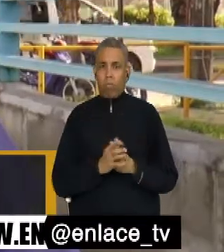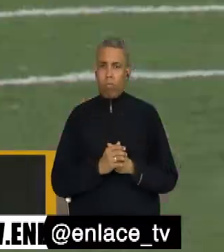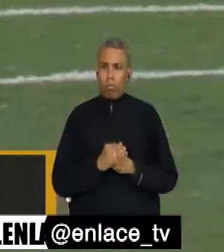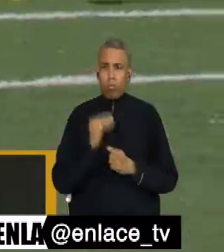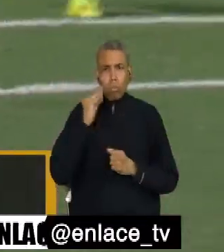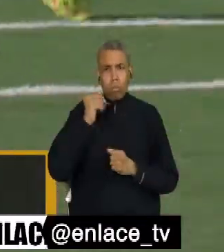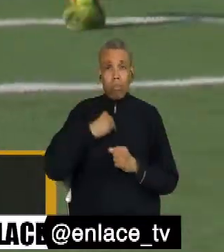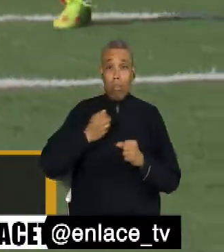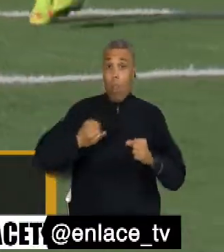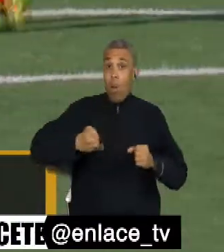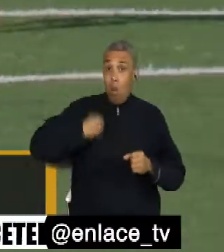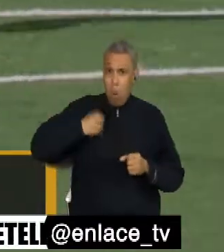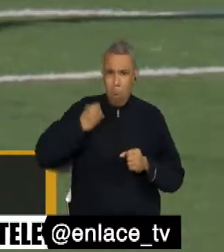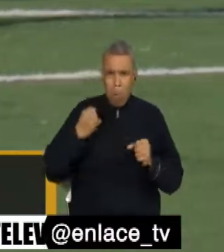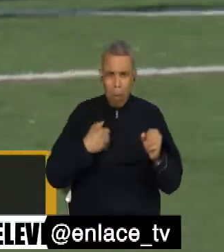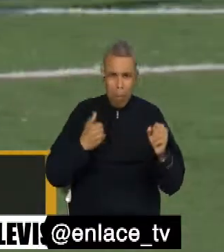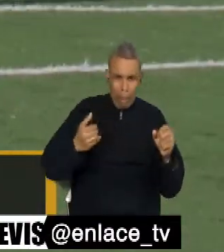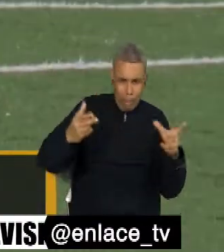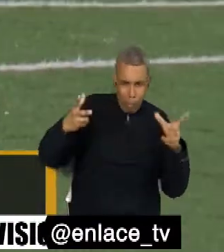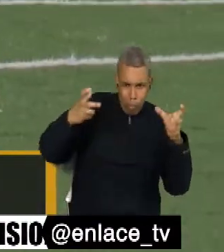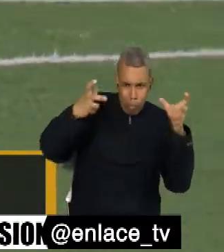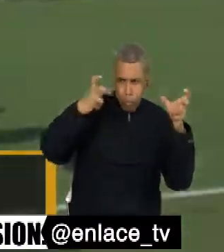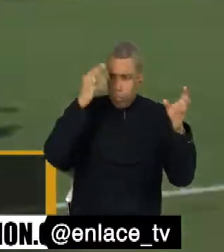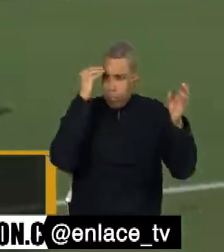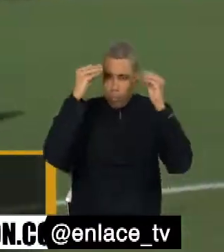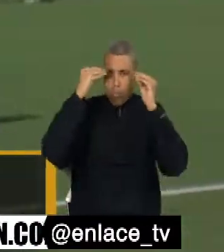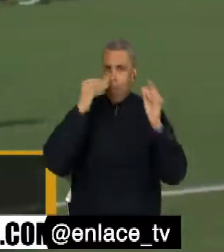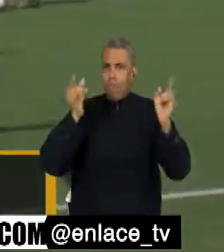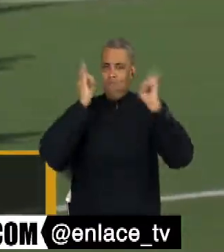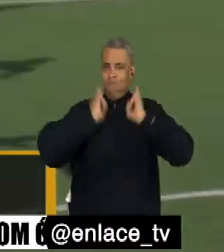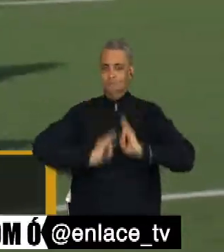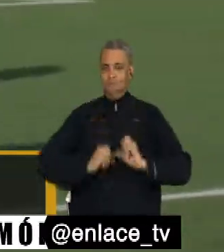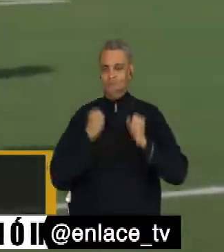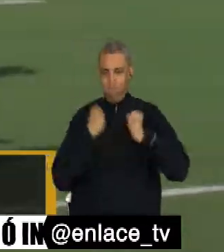los muchachos en esta clase de torneos. El Torneo Nacional Sub-20 más que todo